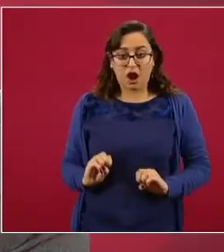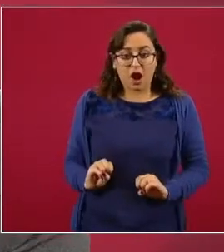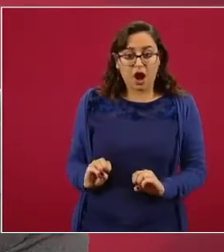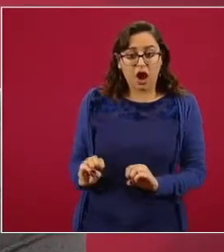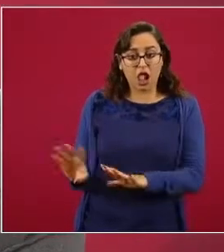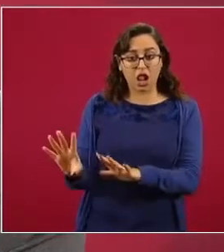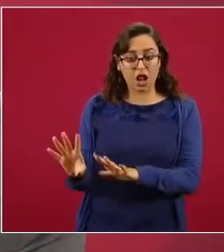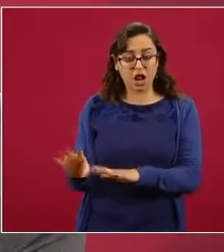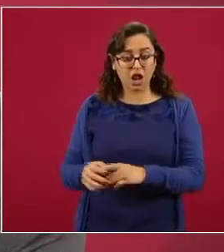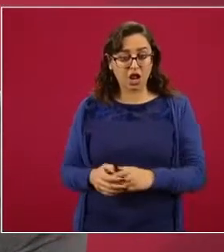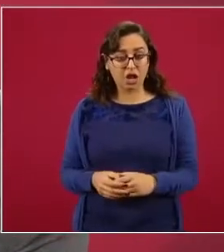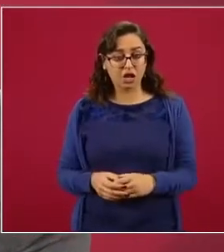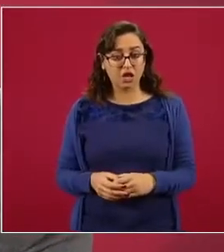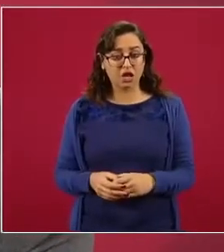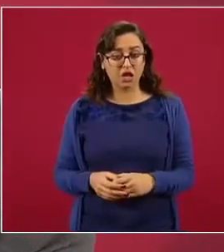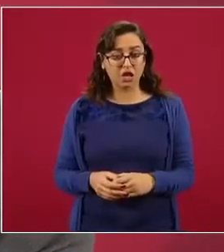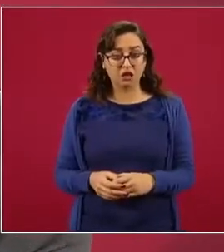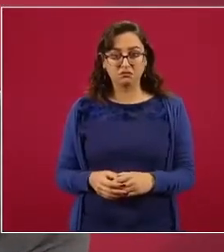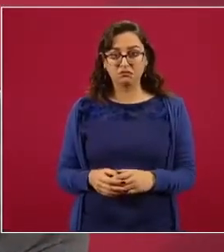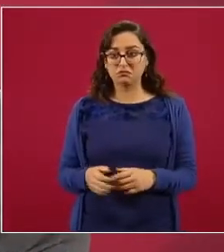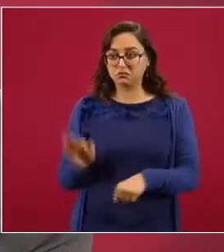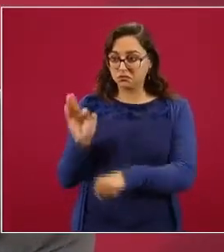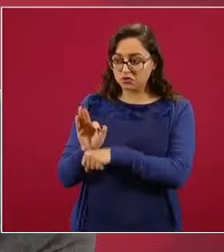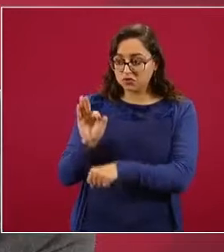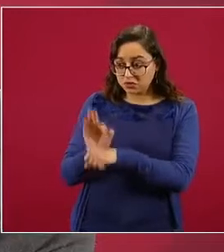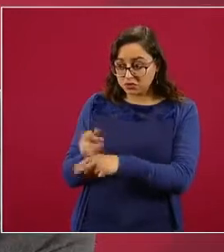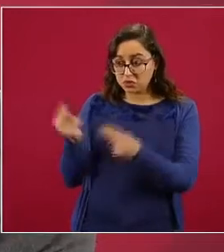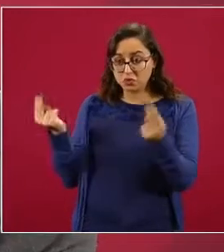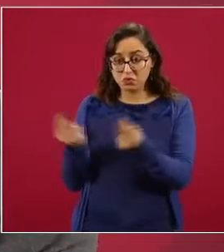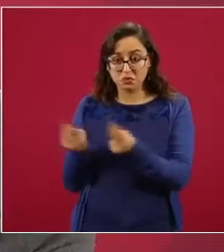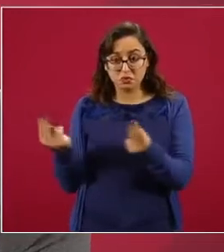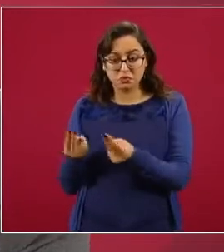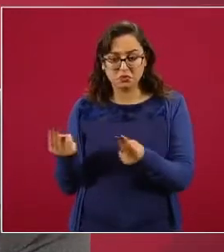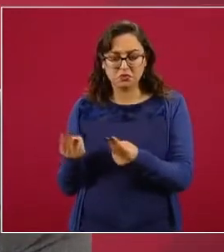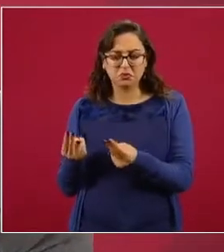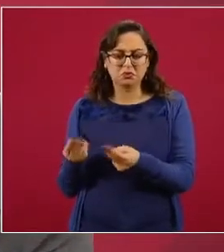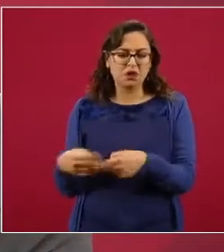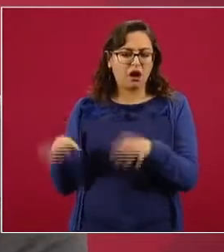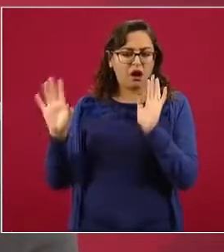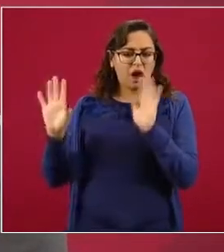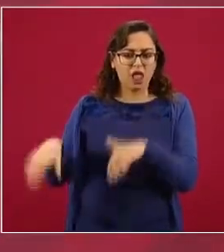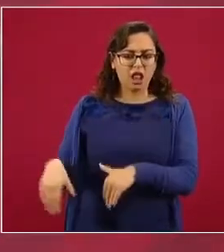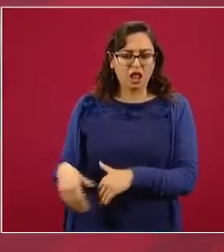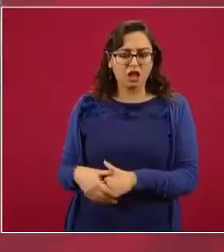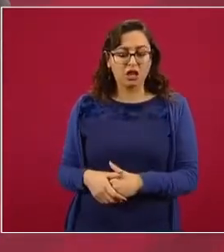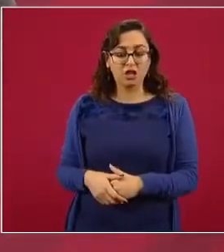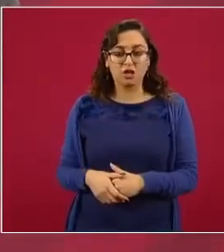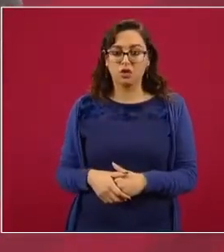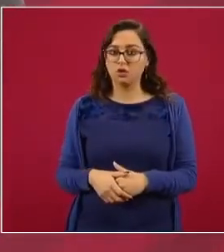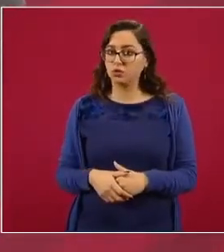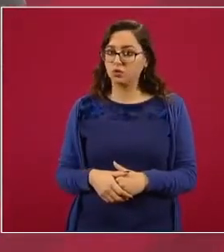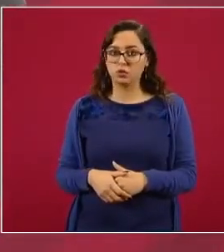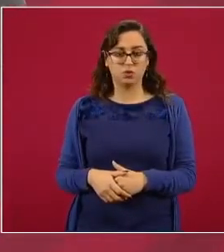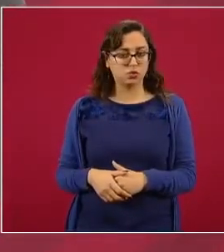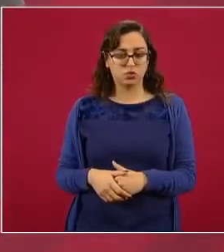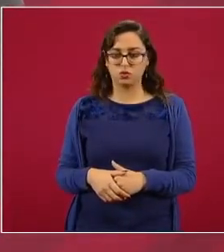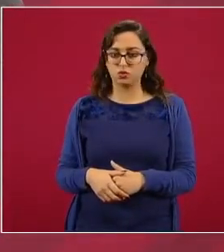a quienes requieren protección por razones de seguridad.